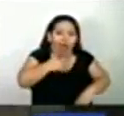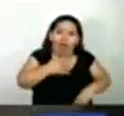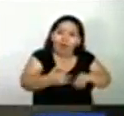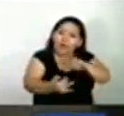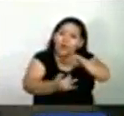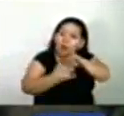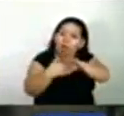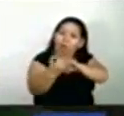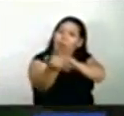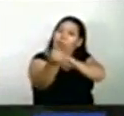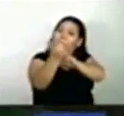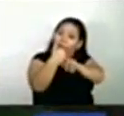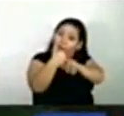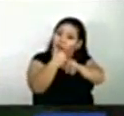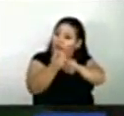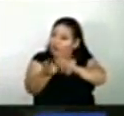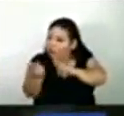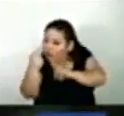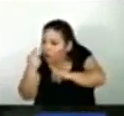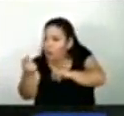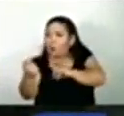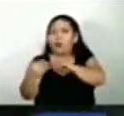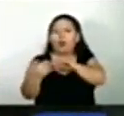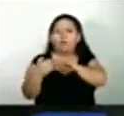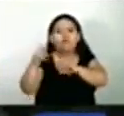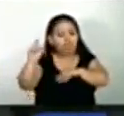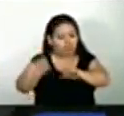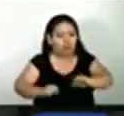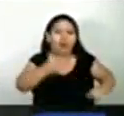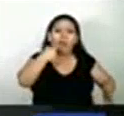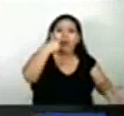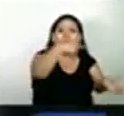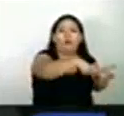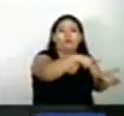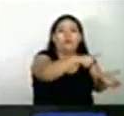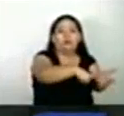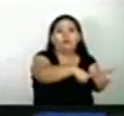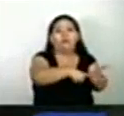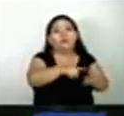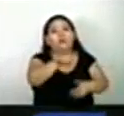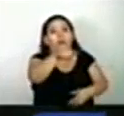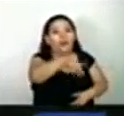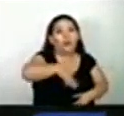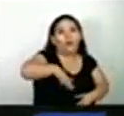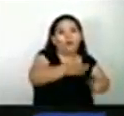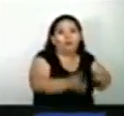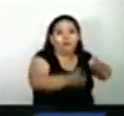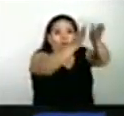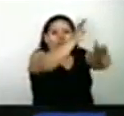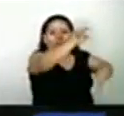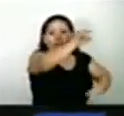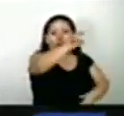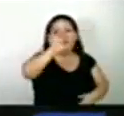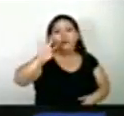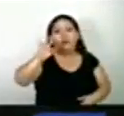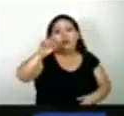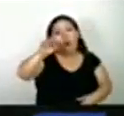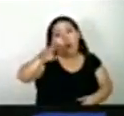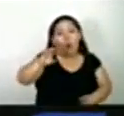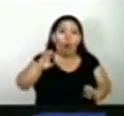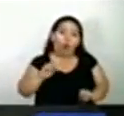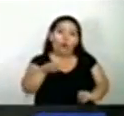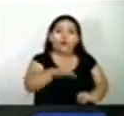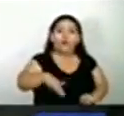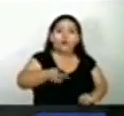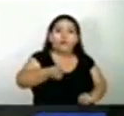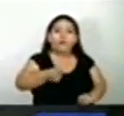Víctimas de estas personas para que vayan a interponer las denuncias tanto a las sedes Fiscales como a las sedes